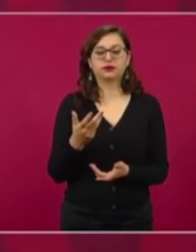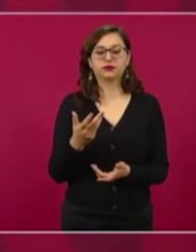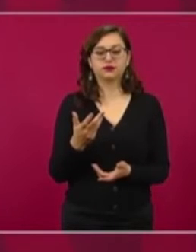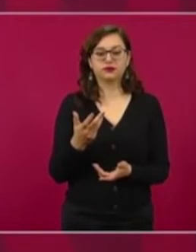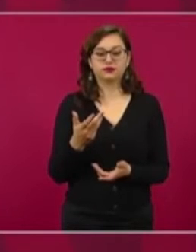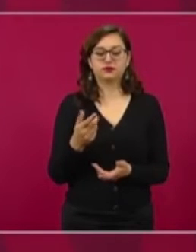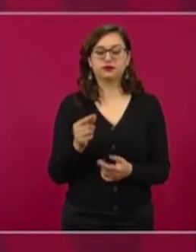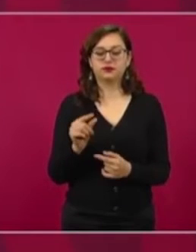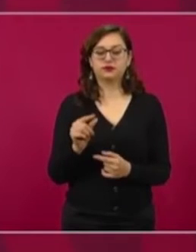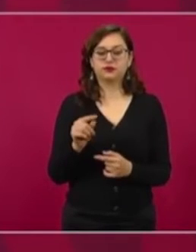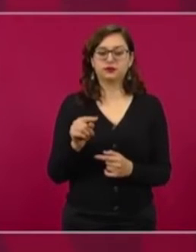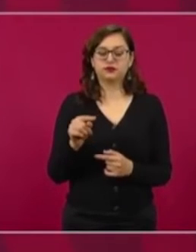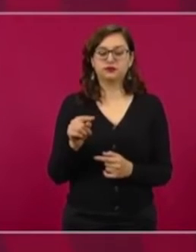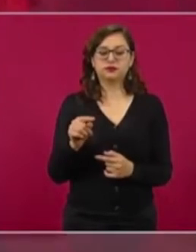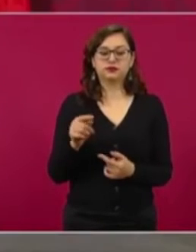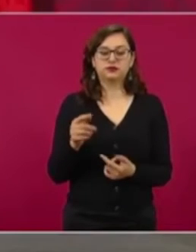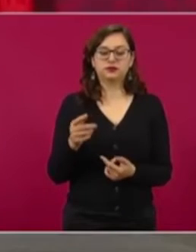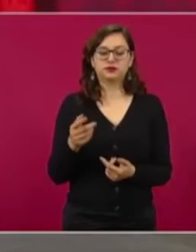bardear